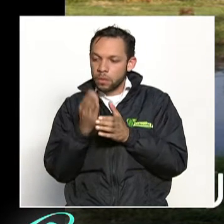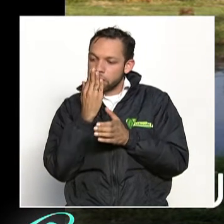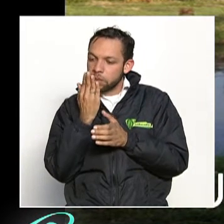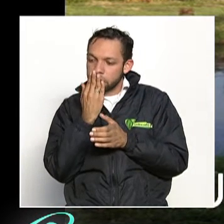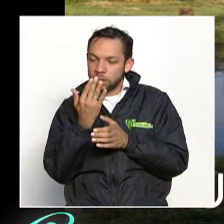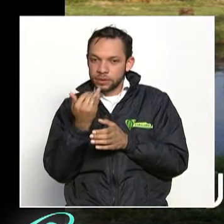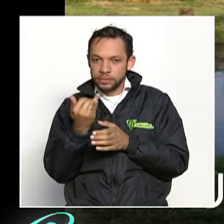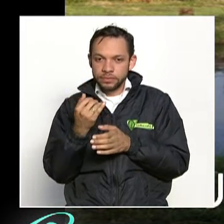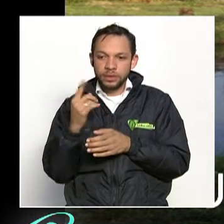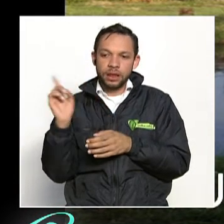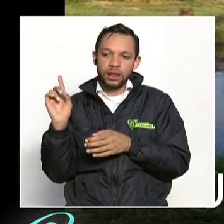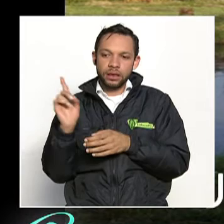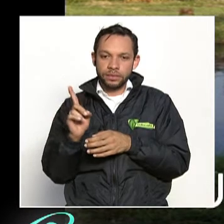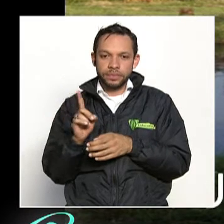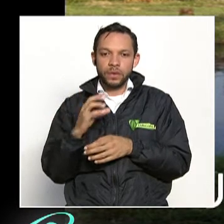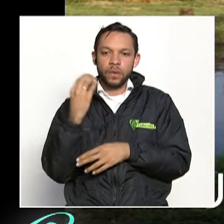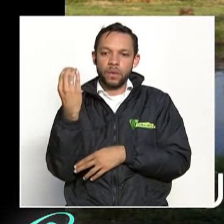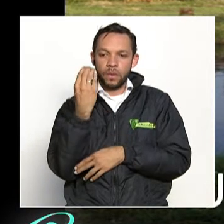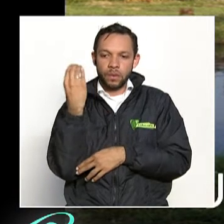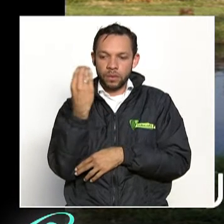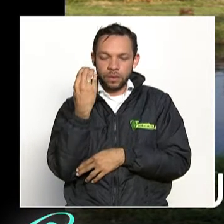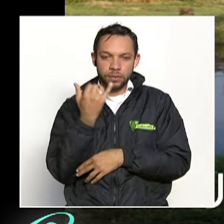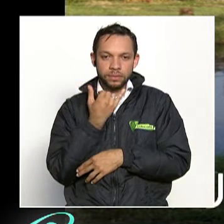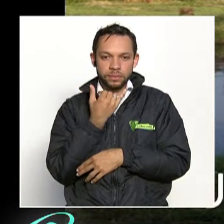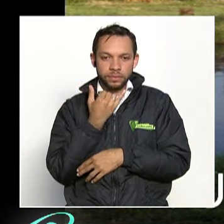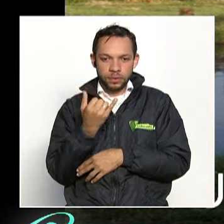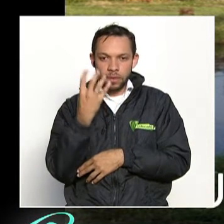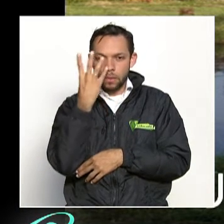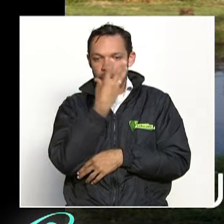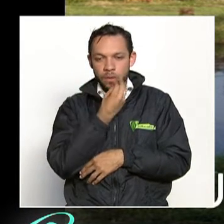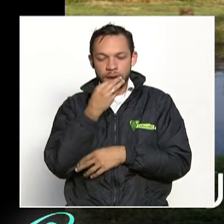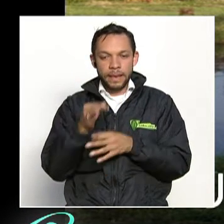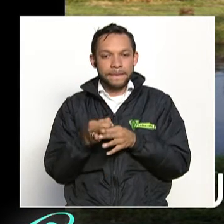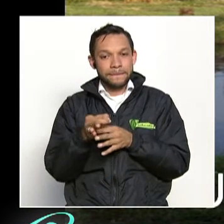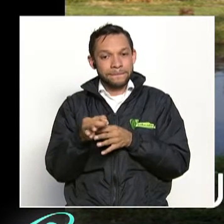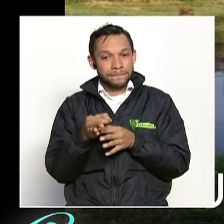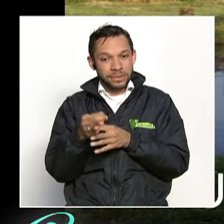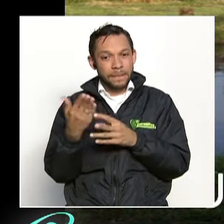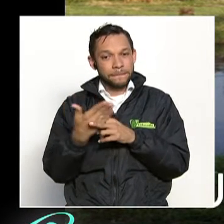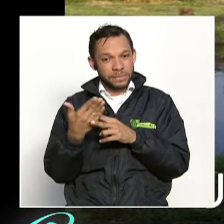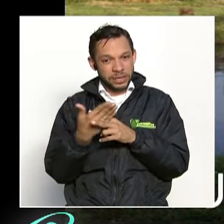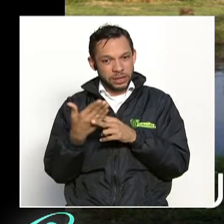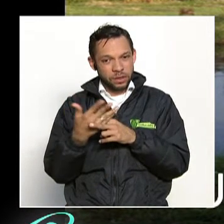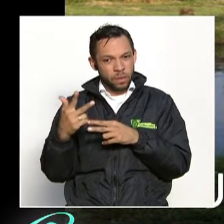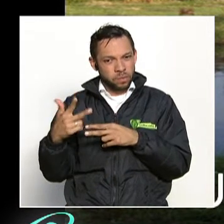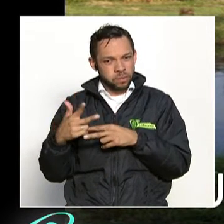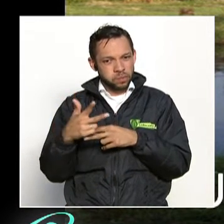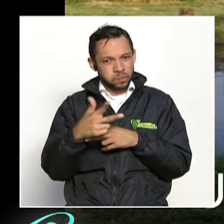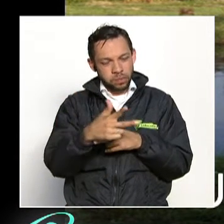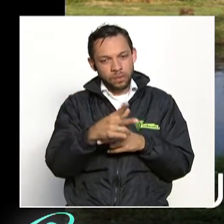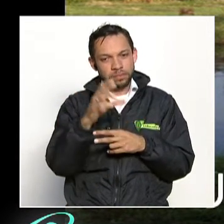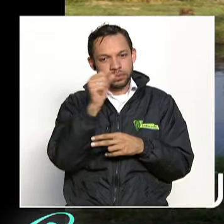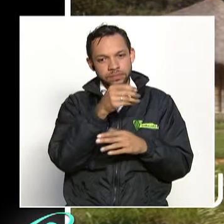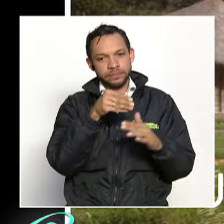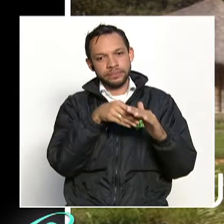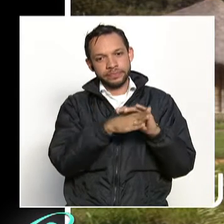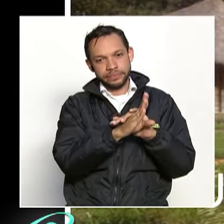importante de Colombia que es Fumbayú, en Belén de Umbría, yendo hacia Mistrató.